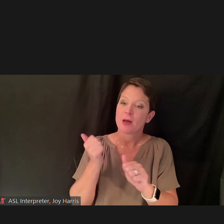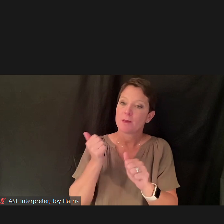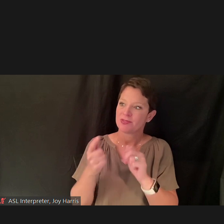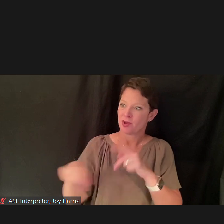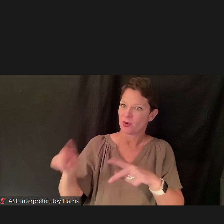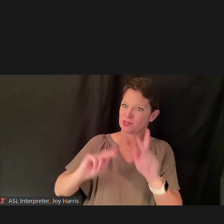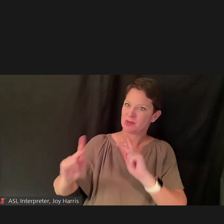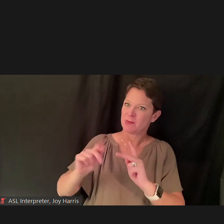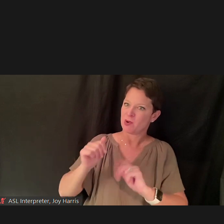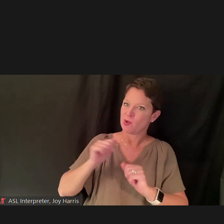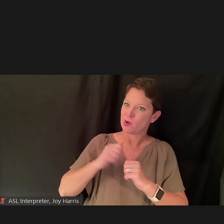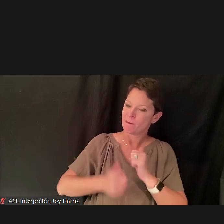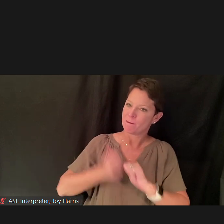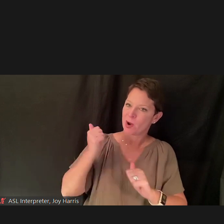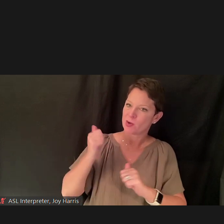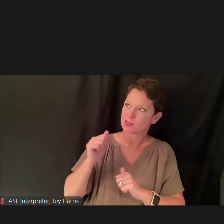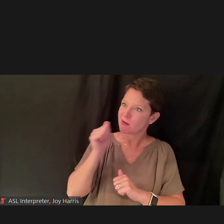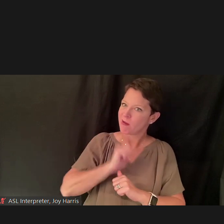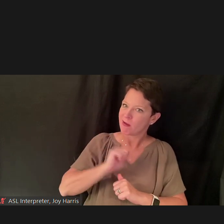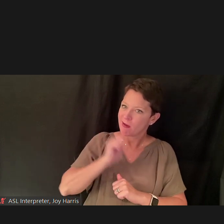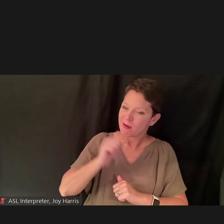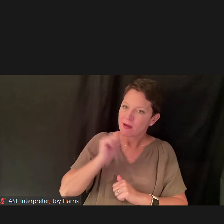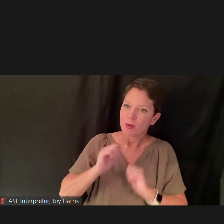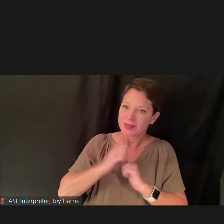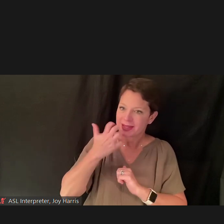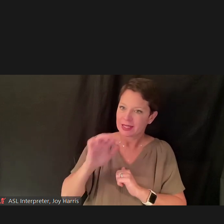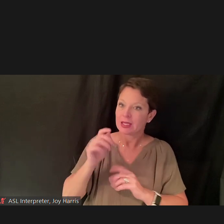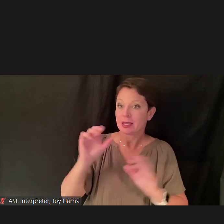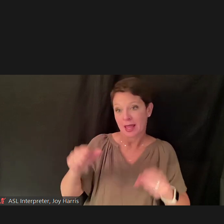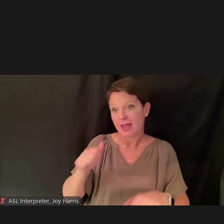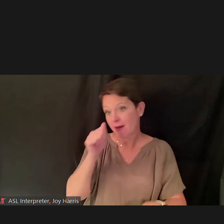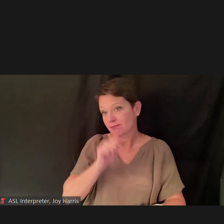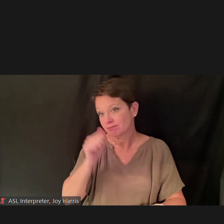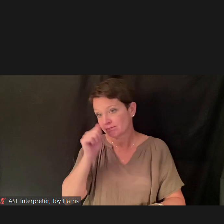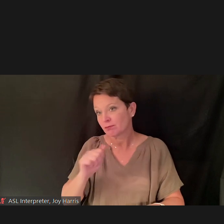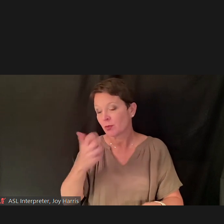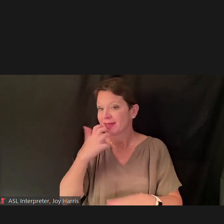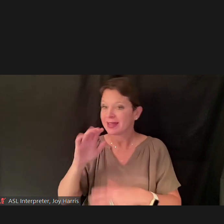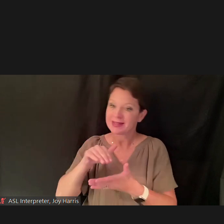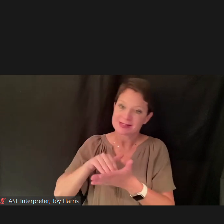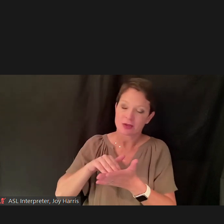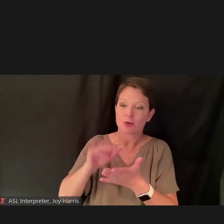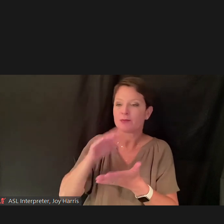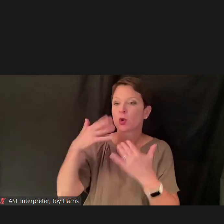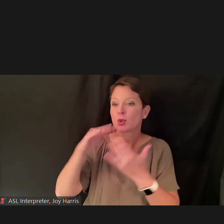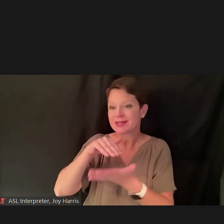para que ayuden a los más vulnerables a que se preparen para una ola de calor.